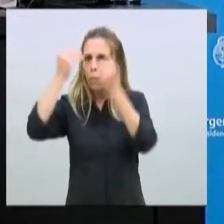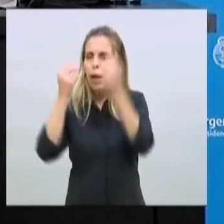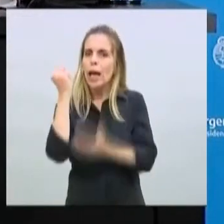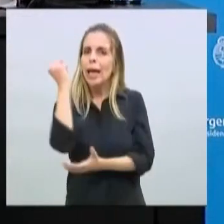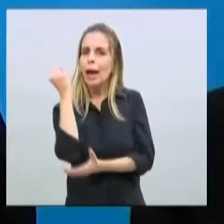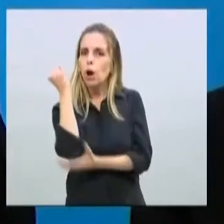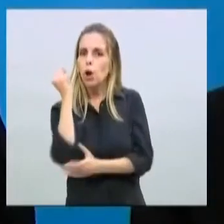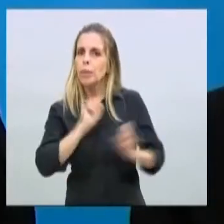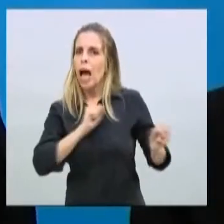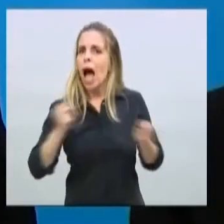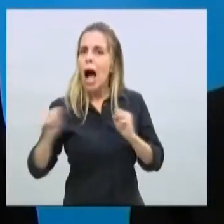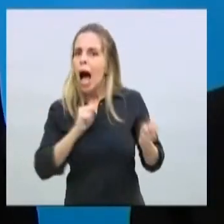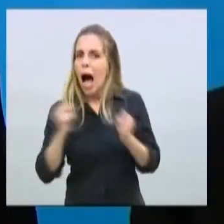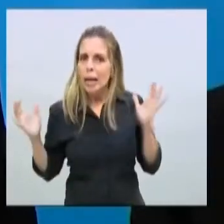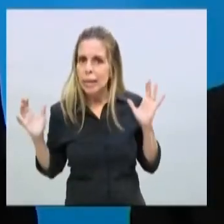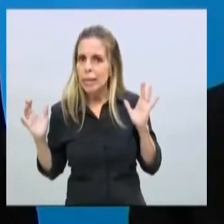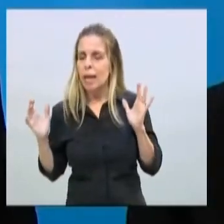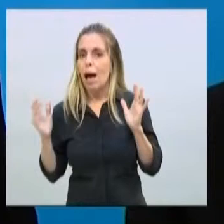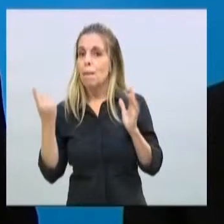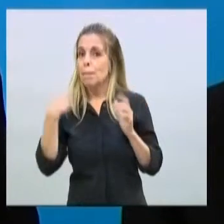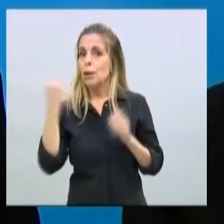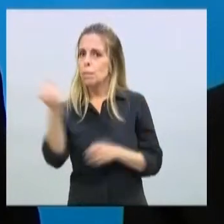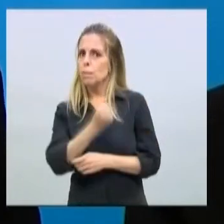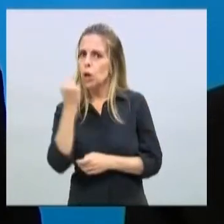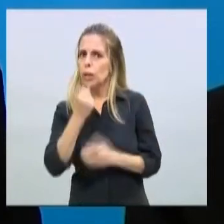consecuencias en la salud y en la vida de la gente.